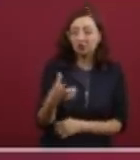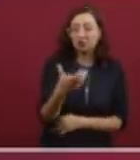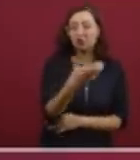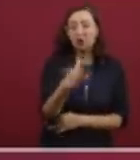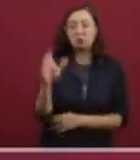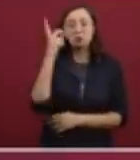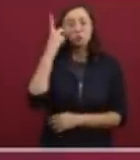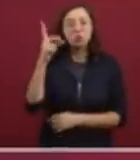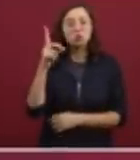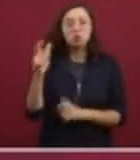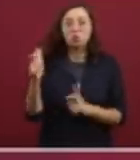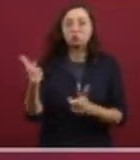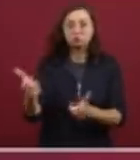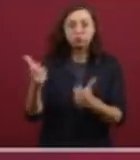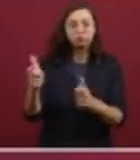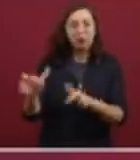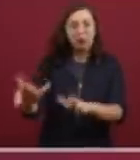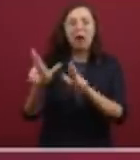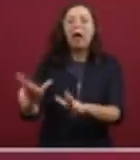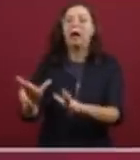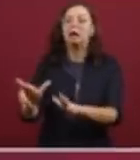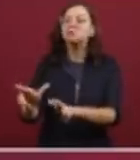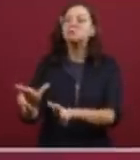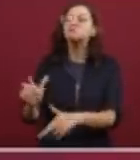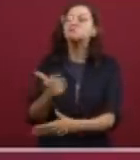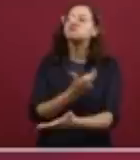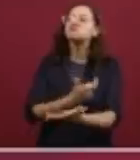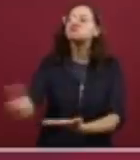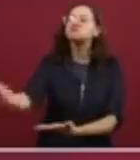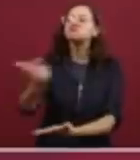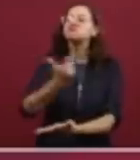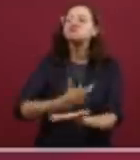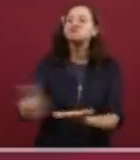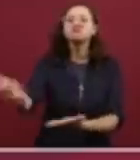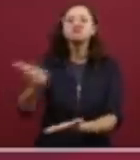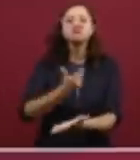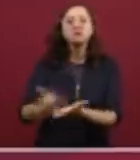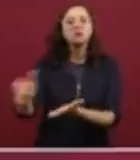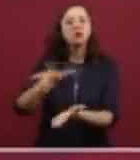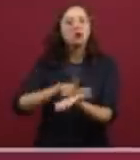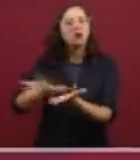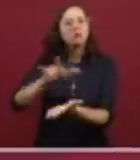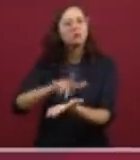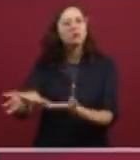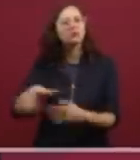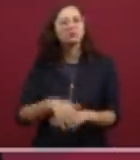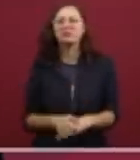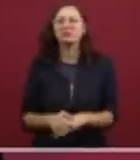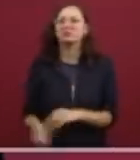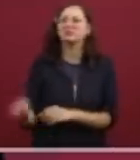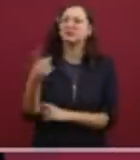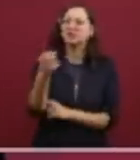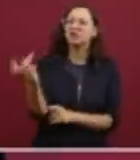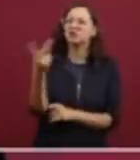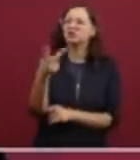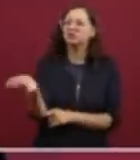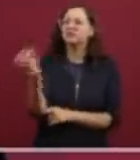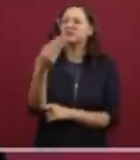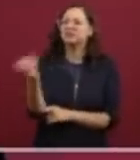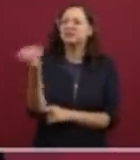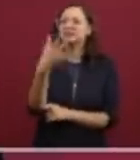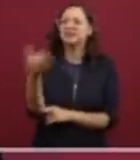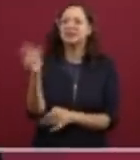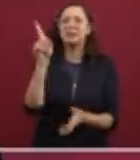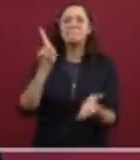recibía más. Les daban a los que tenían 100, 200, 300, 500, hasta